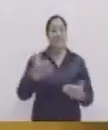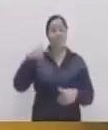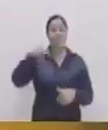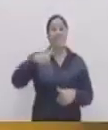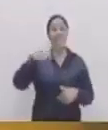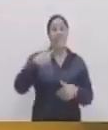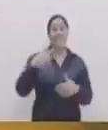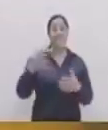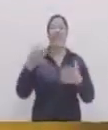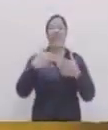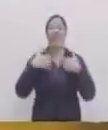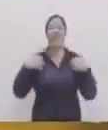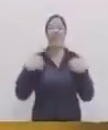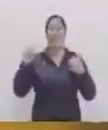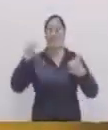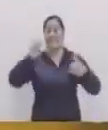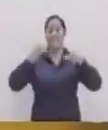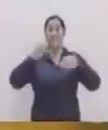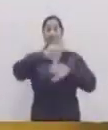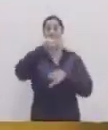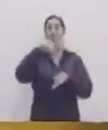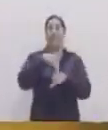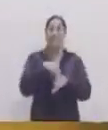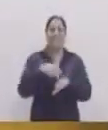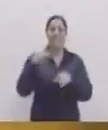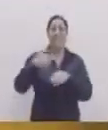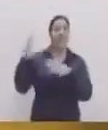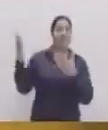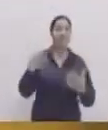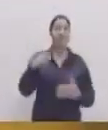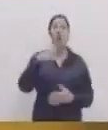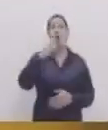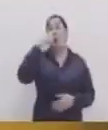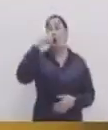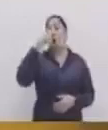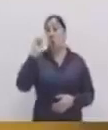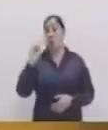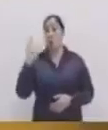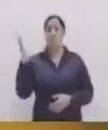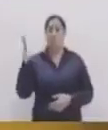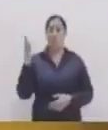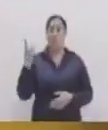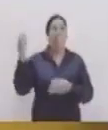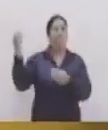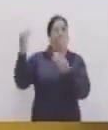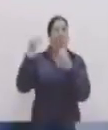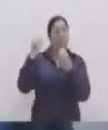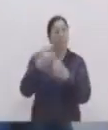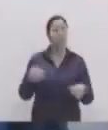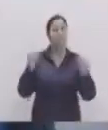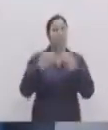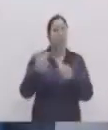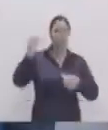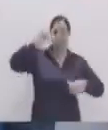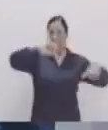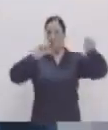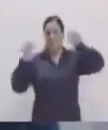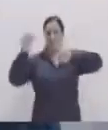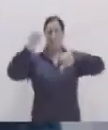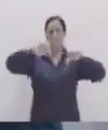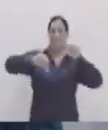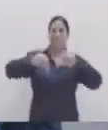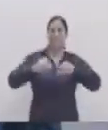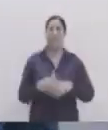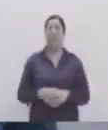Bienvenidos al segmento de Ciencias Naturales. Hoy nos acompaña el profesor Otto Plato para enseñarnos más sobre química. Profe, bienvenido. Cuéntenos, ¿qué